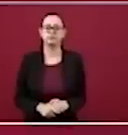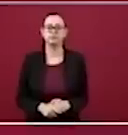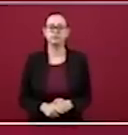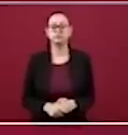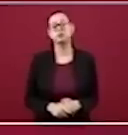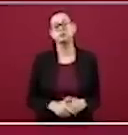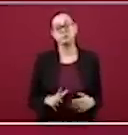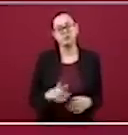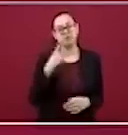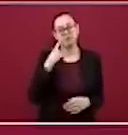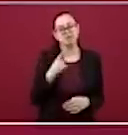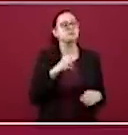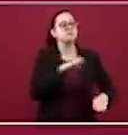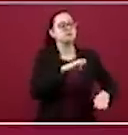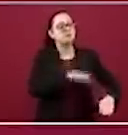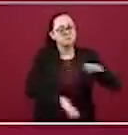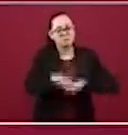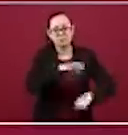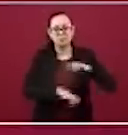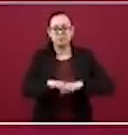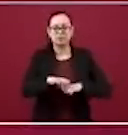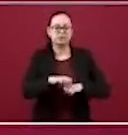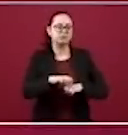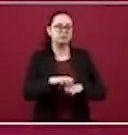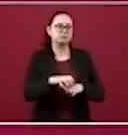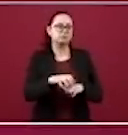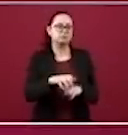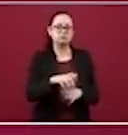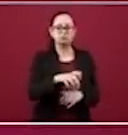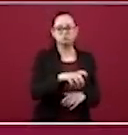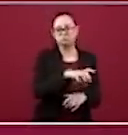lo general, sobre todo empresas